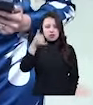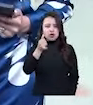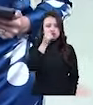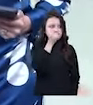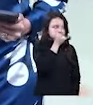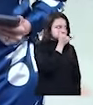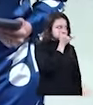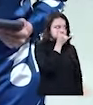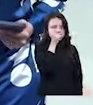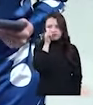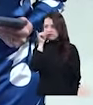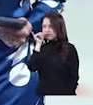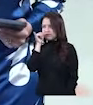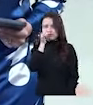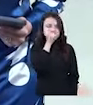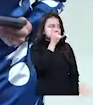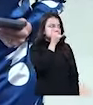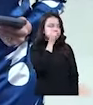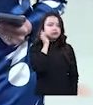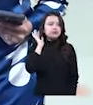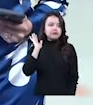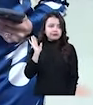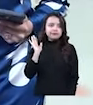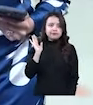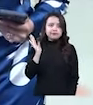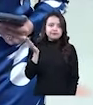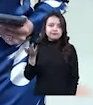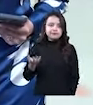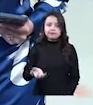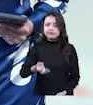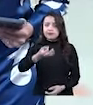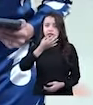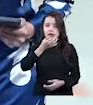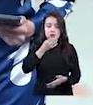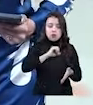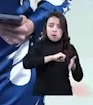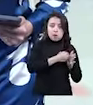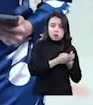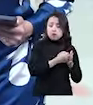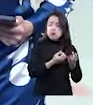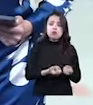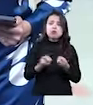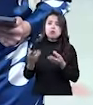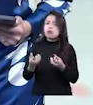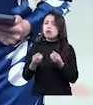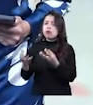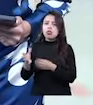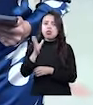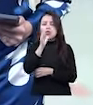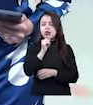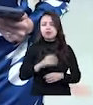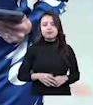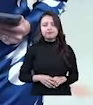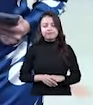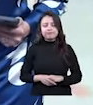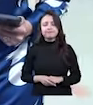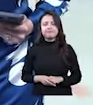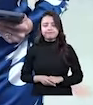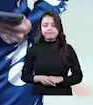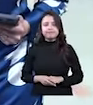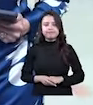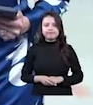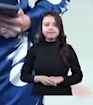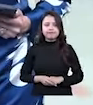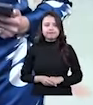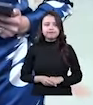mano y se dio cuenta que este gestor farmacéutico no estaba entregando los medicamentos e insumos médicos vitales para